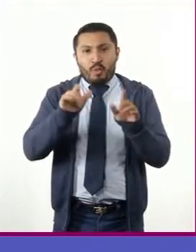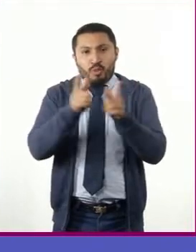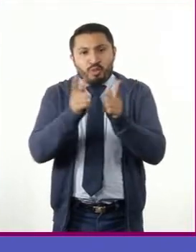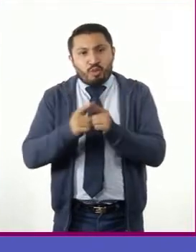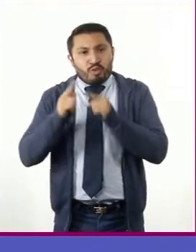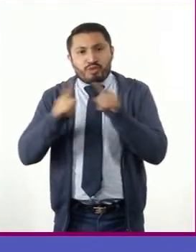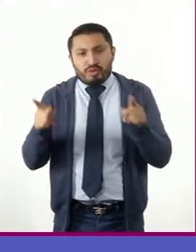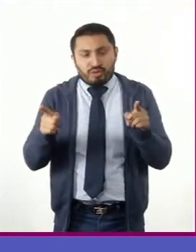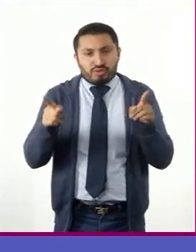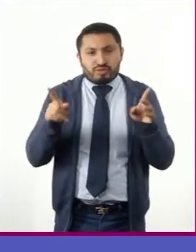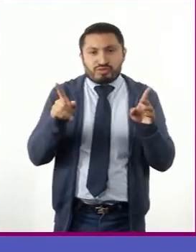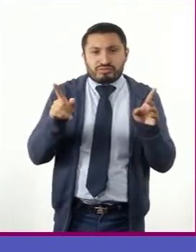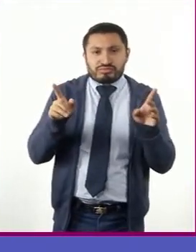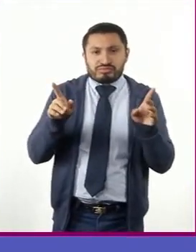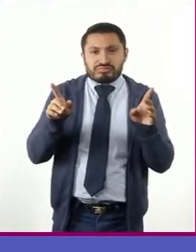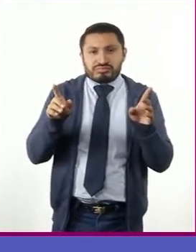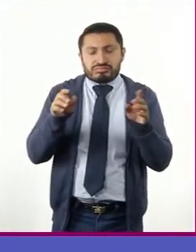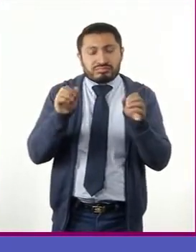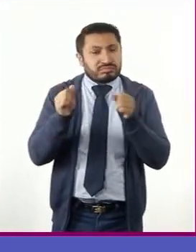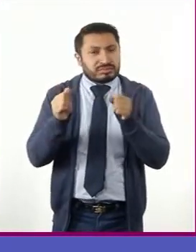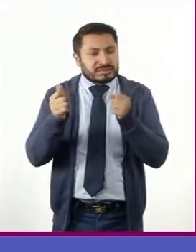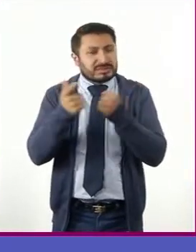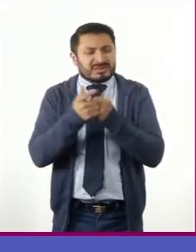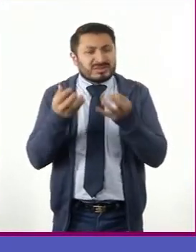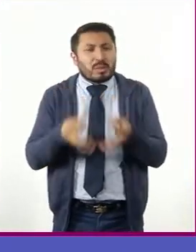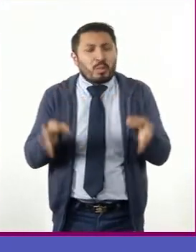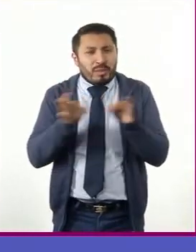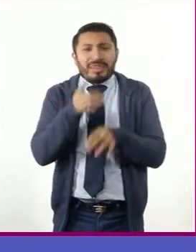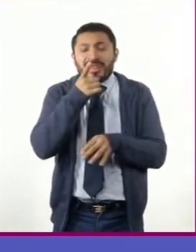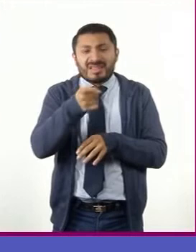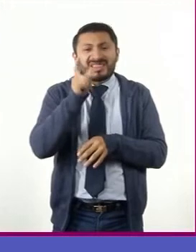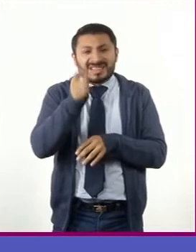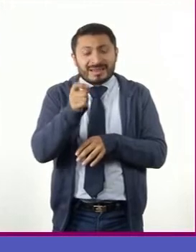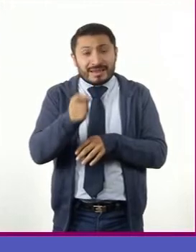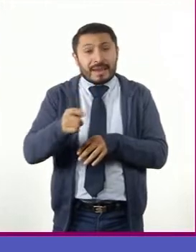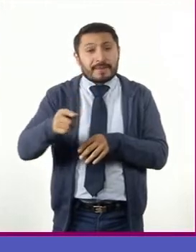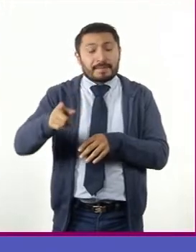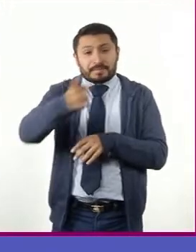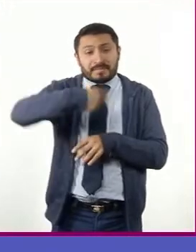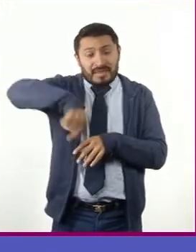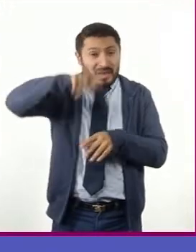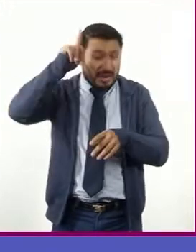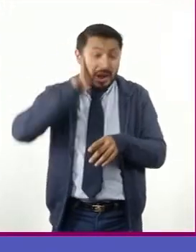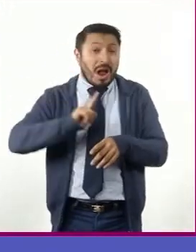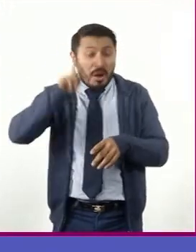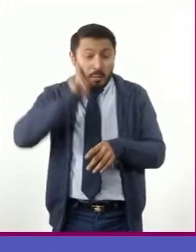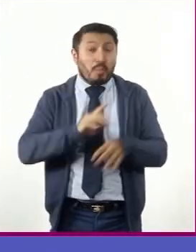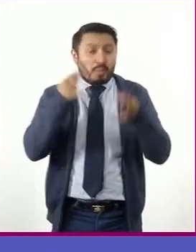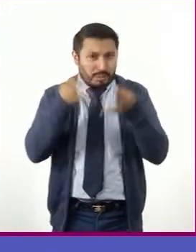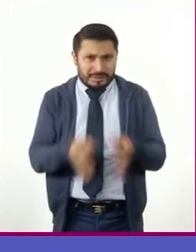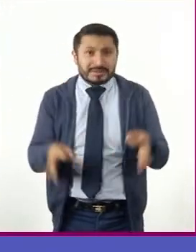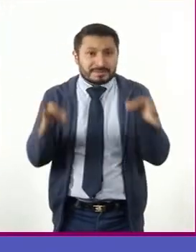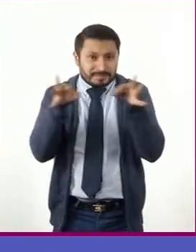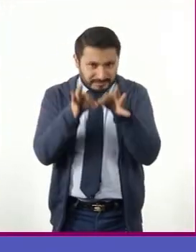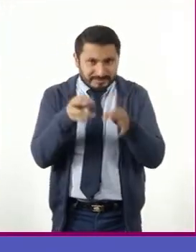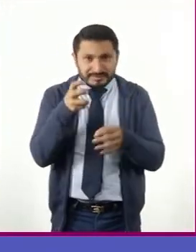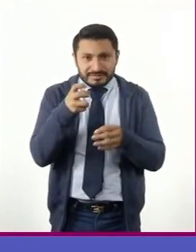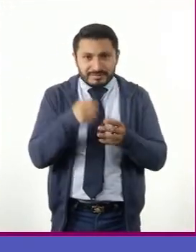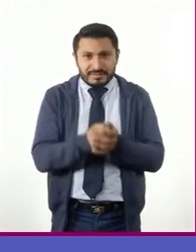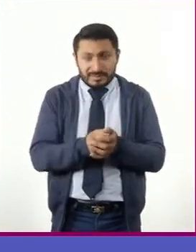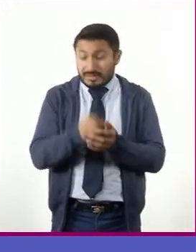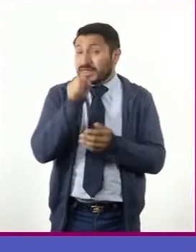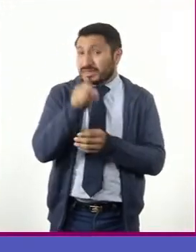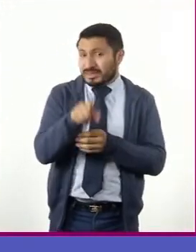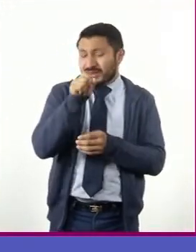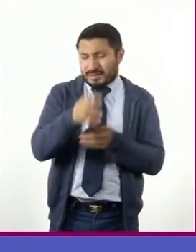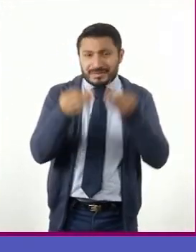o algo que vale la pena mencionar es la presencia de las mujeres, los personajes femeninos que pues